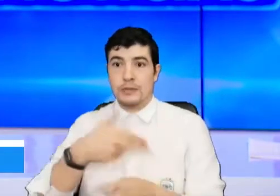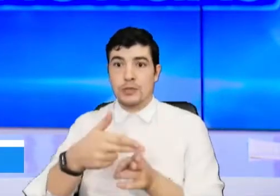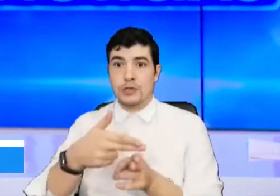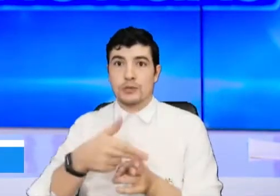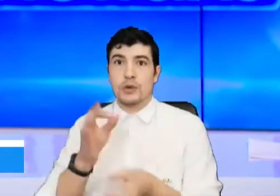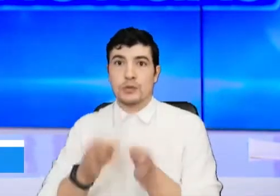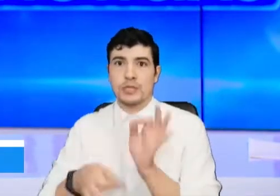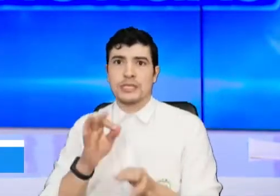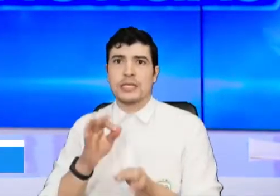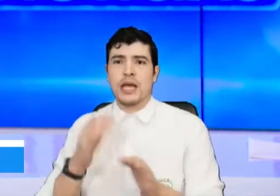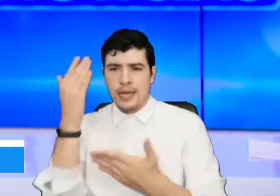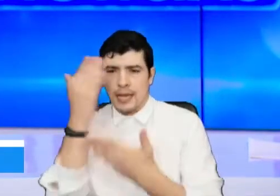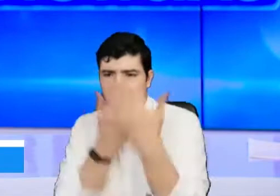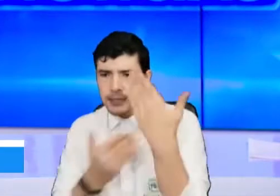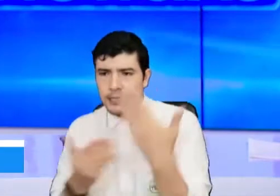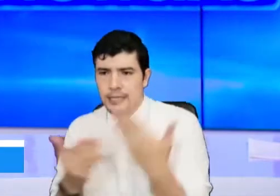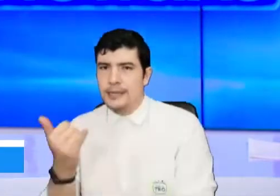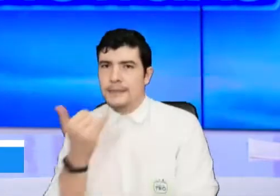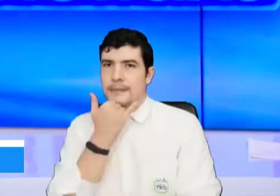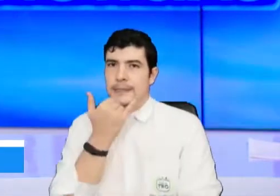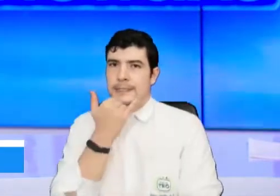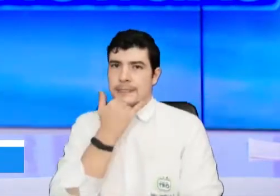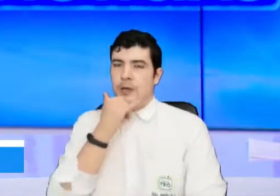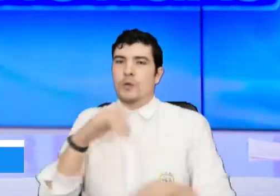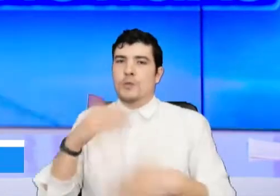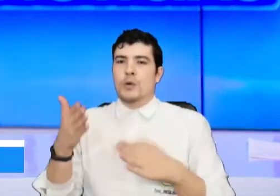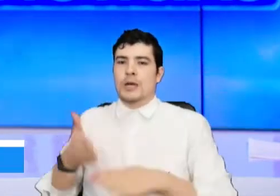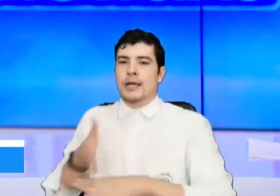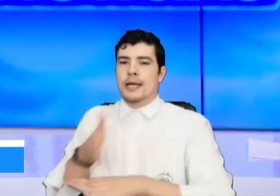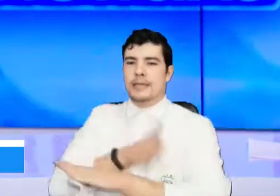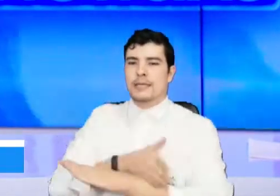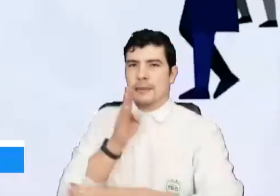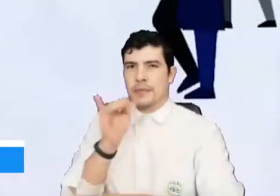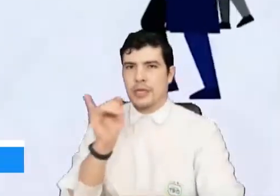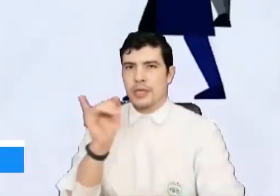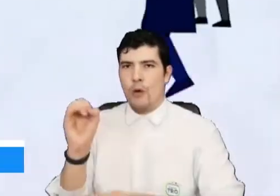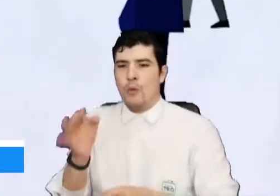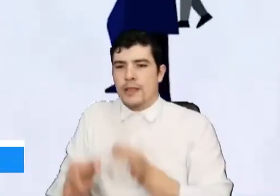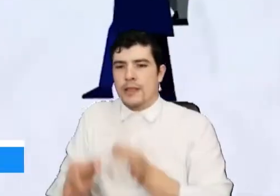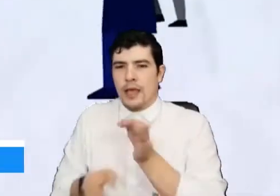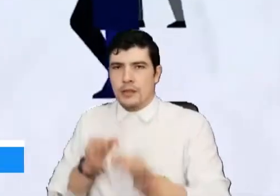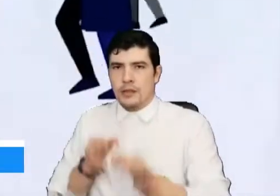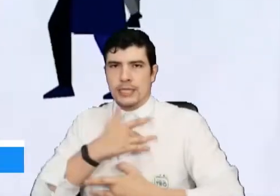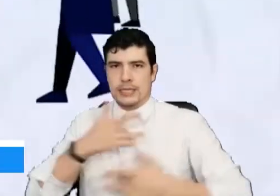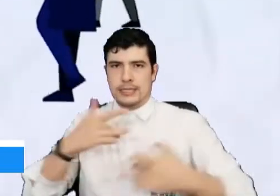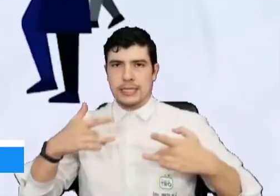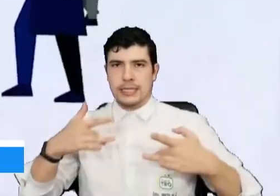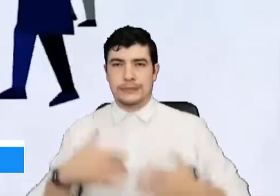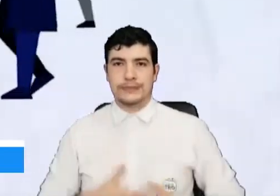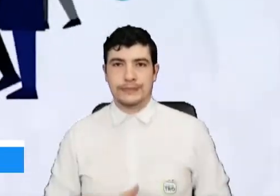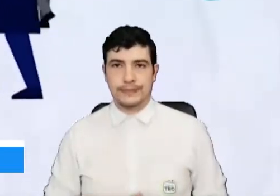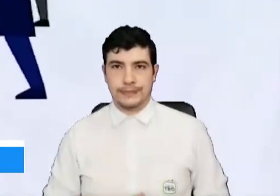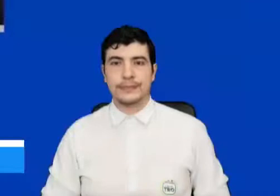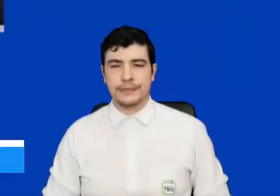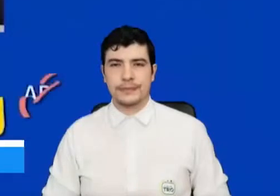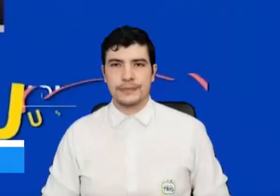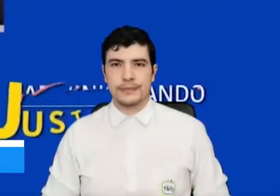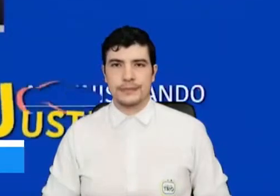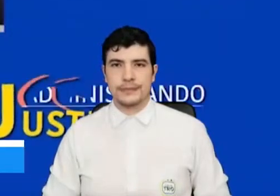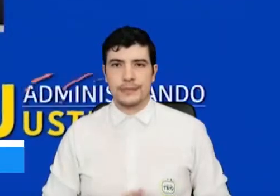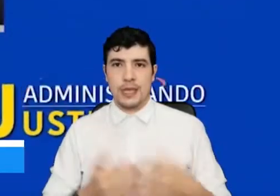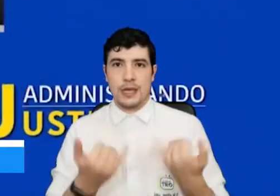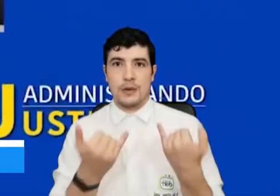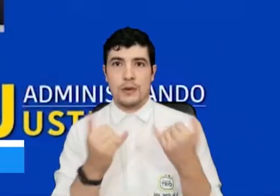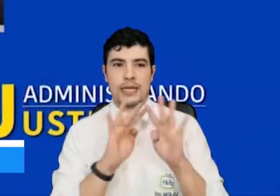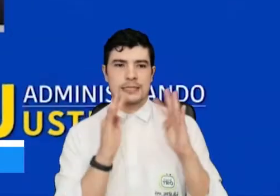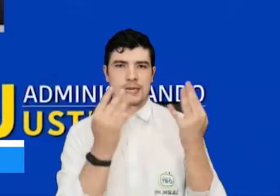La Fiscalía y los abogados piden una reapertura urgente. Ante la Comisión Primera Constitucional del Senado, la